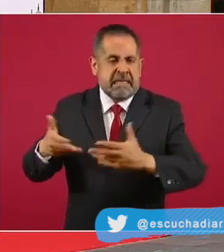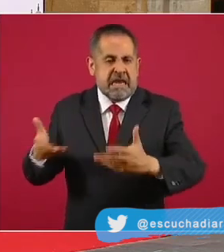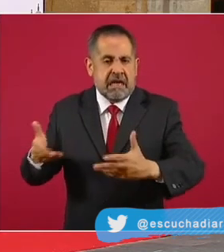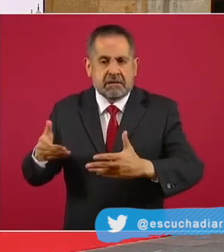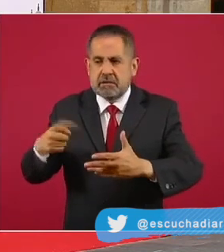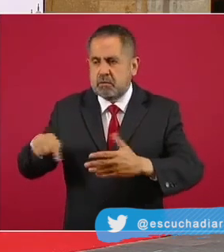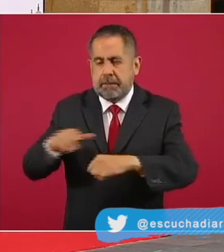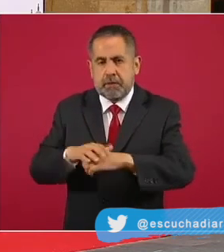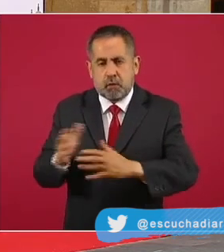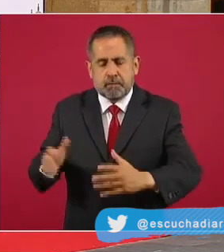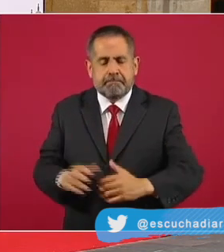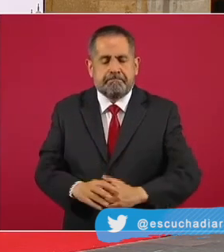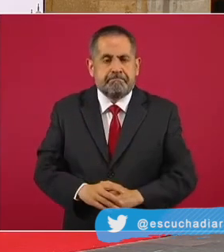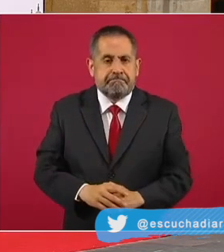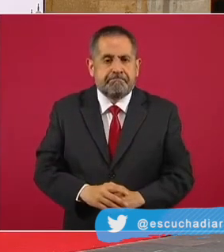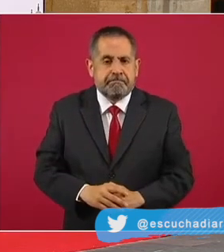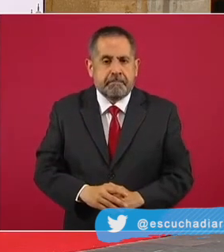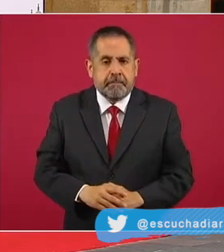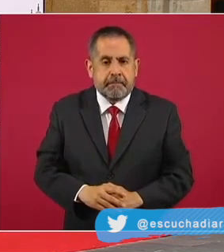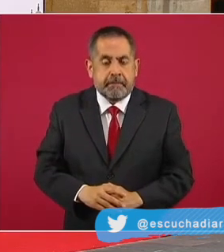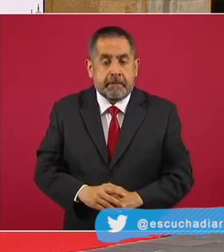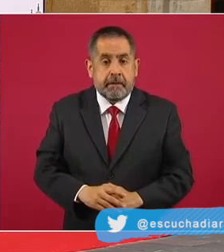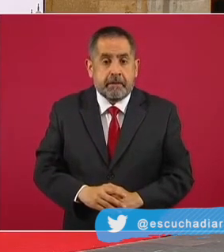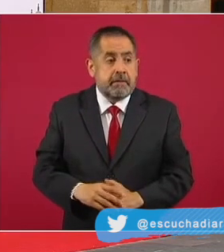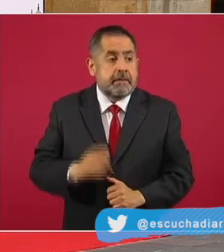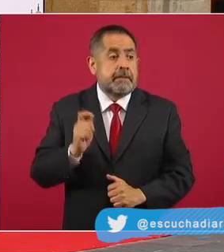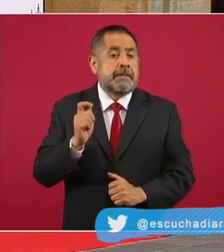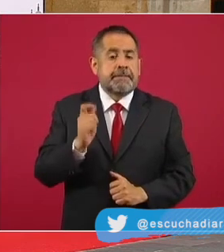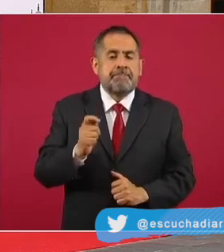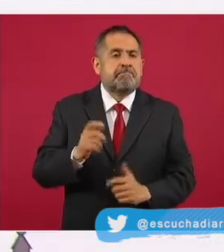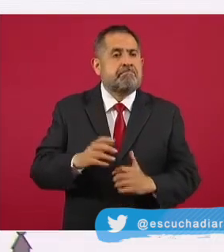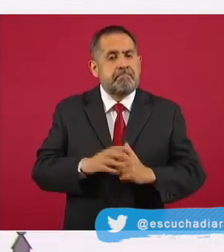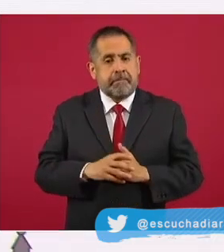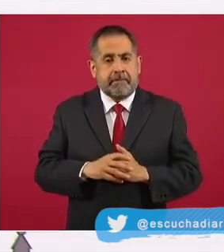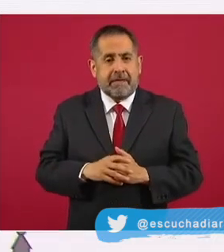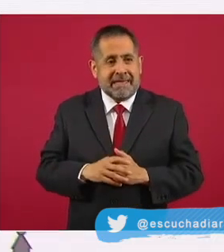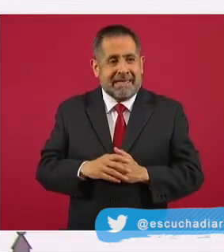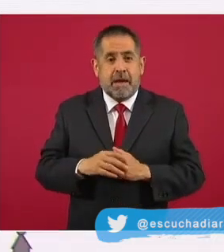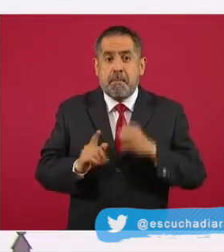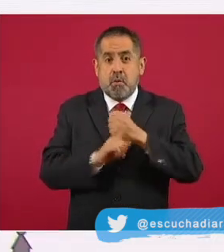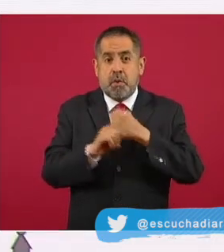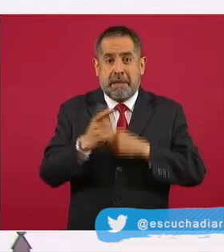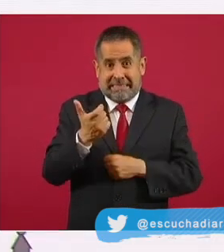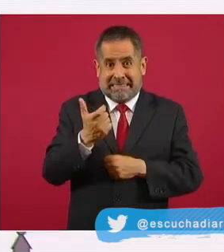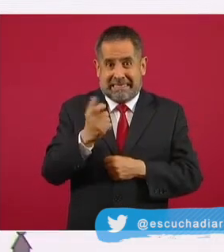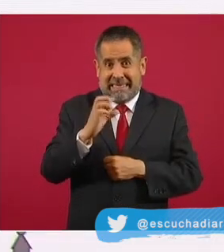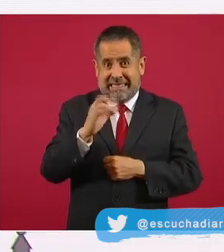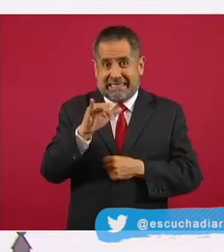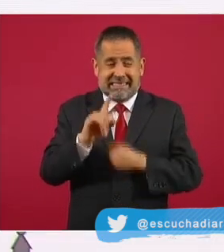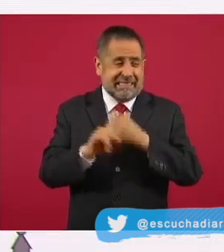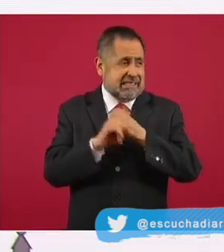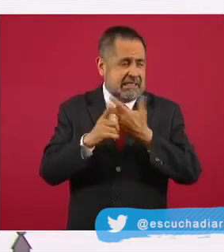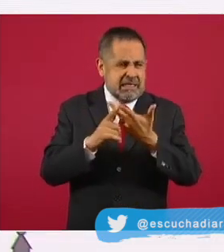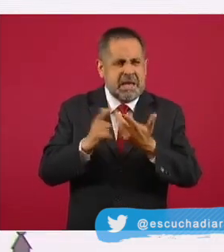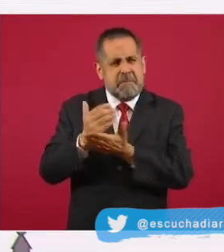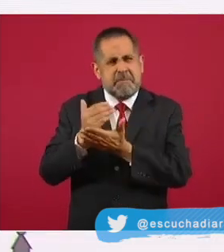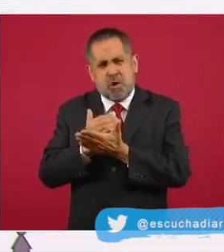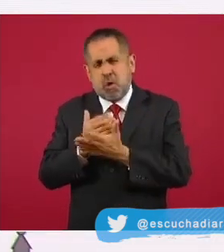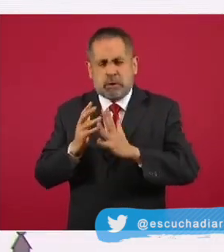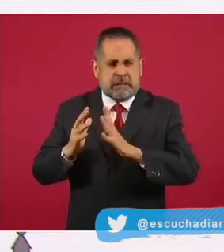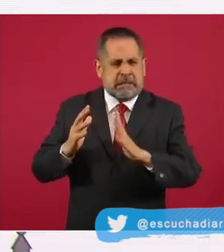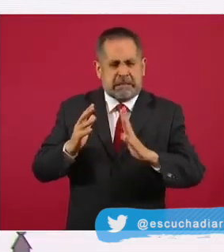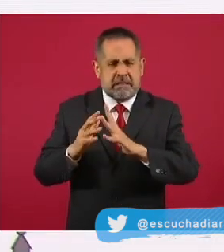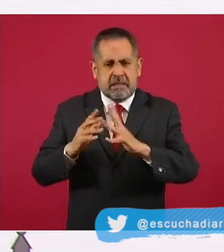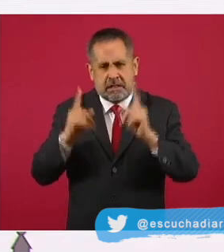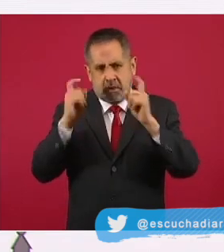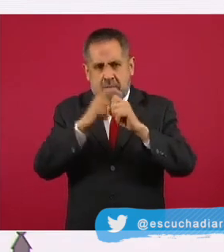los amigos. Enfrentar la crisis económica ha sido menos doloroso y complejo